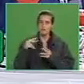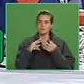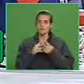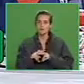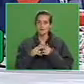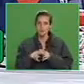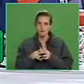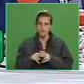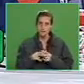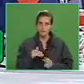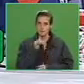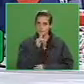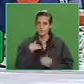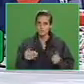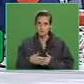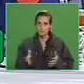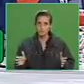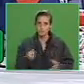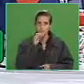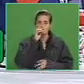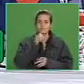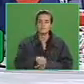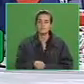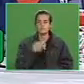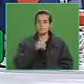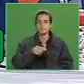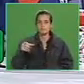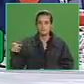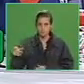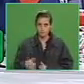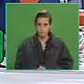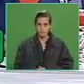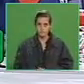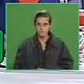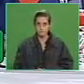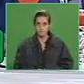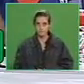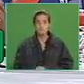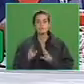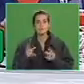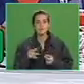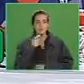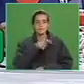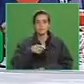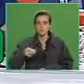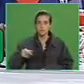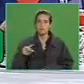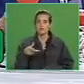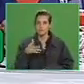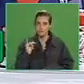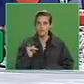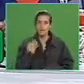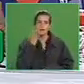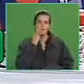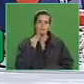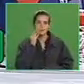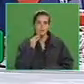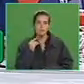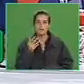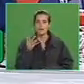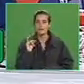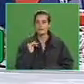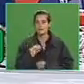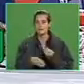taller que transmitieron en público las opiniones de los compañeros. Y, bueno, la gente está, con la experiencia que se